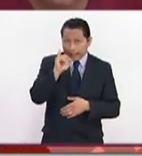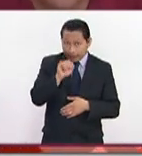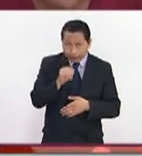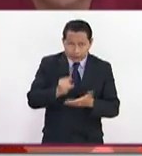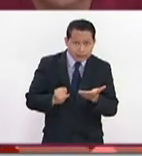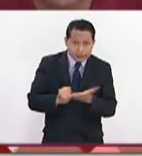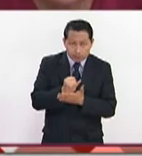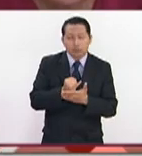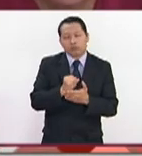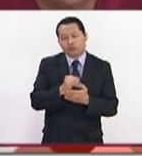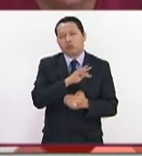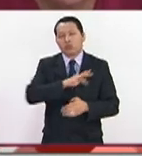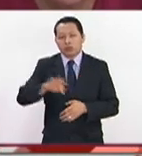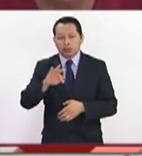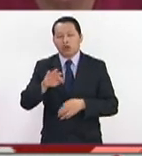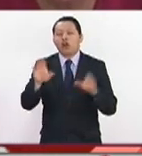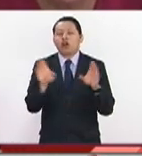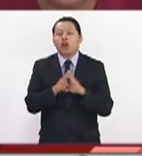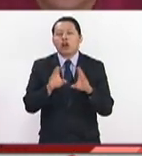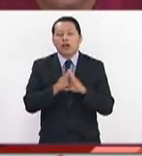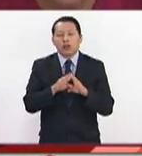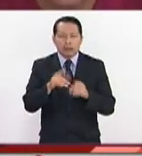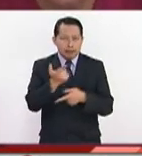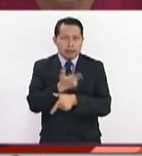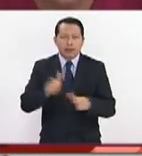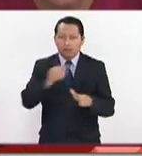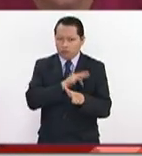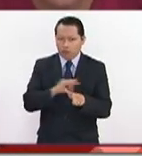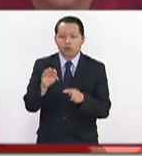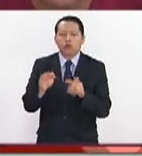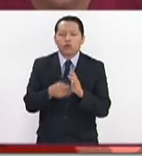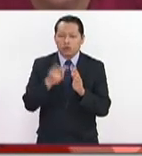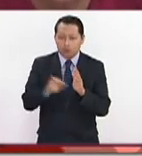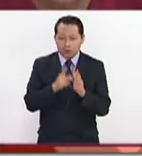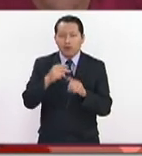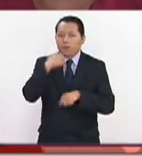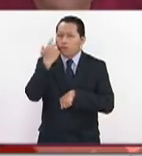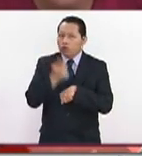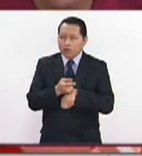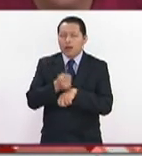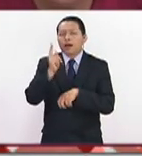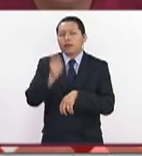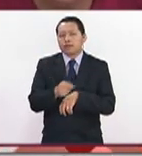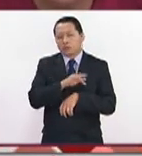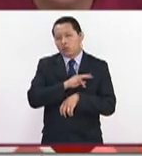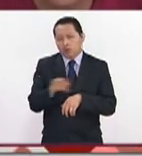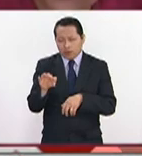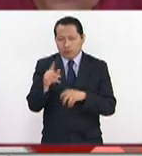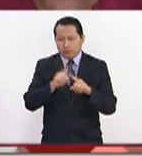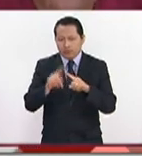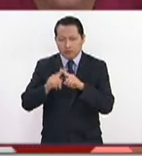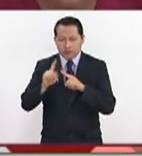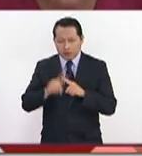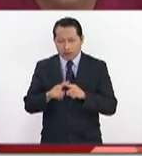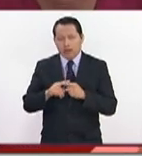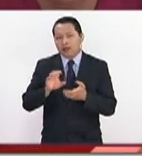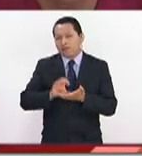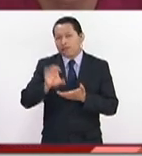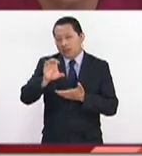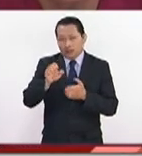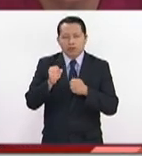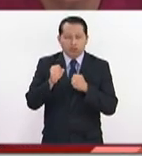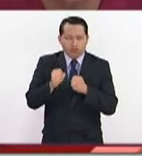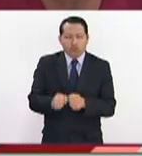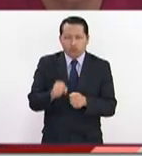Entonces, se les regresa la facultad y la libertad de expresar su voluntad hacia donde tengan que ir. El financiamiento está asegurado,